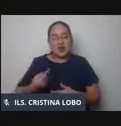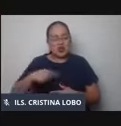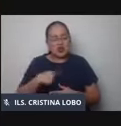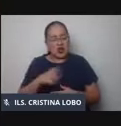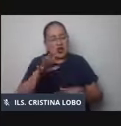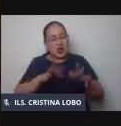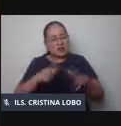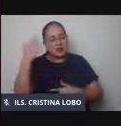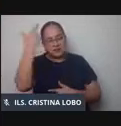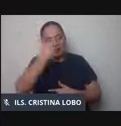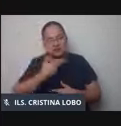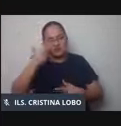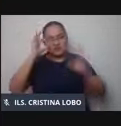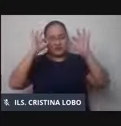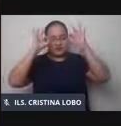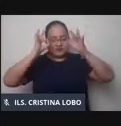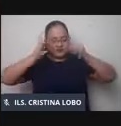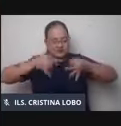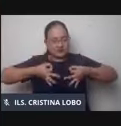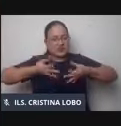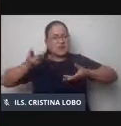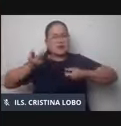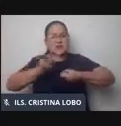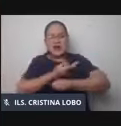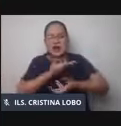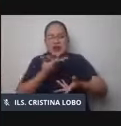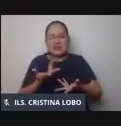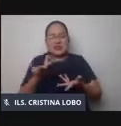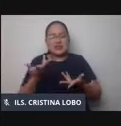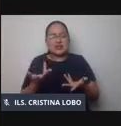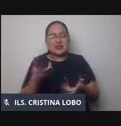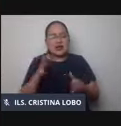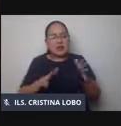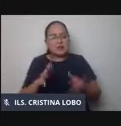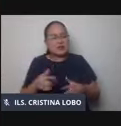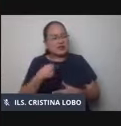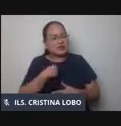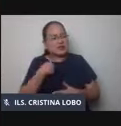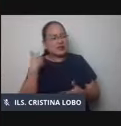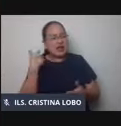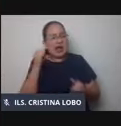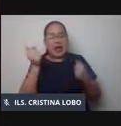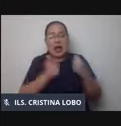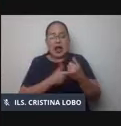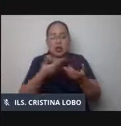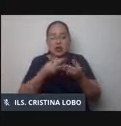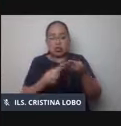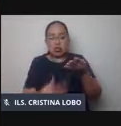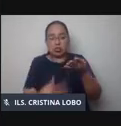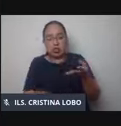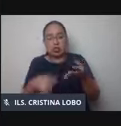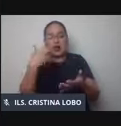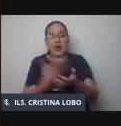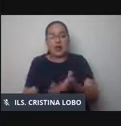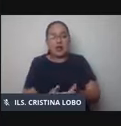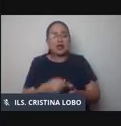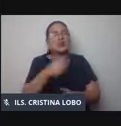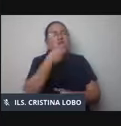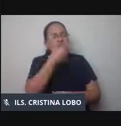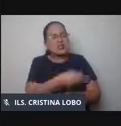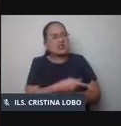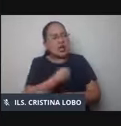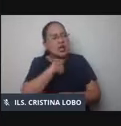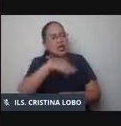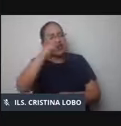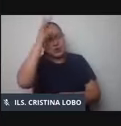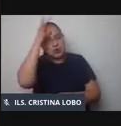fuerte. Tonta, ¿no? ¿Cuántas veces te equivocas, se te cae algo y qué te dices? Ahí hay un juicio fuerte hacia tu persona, ¿no? Se